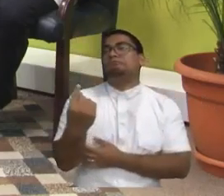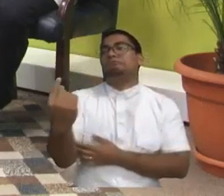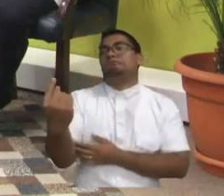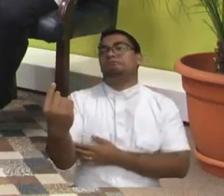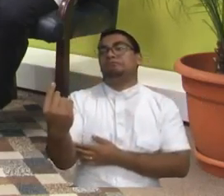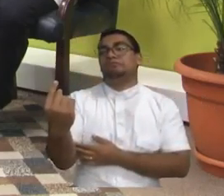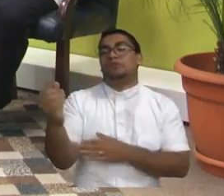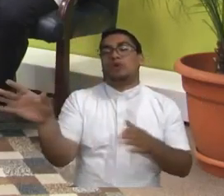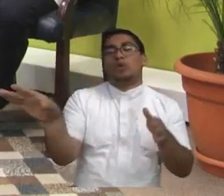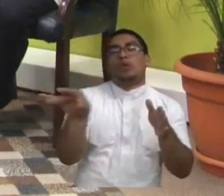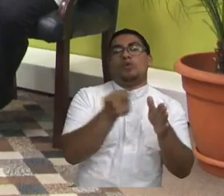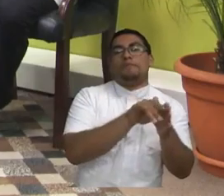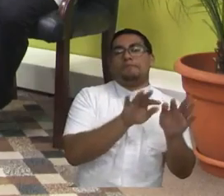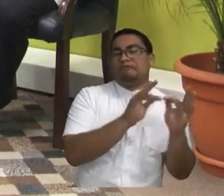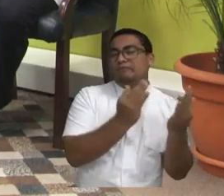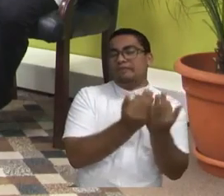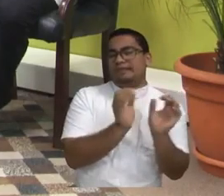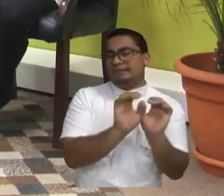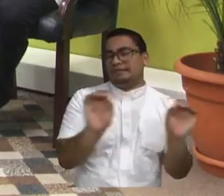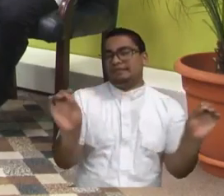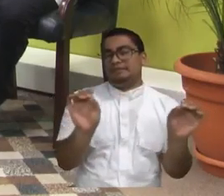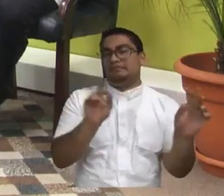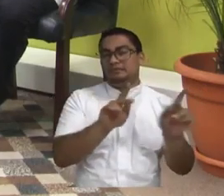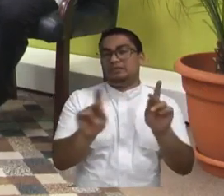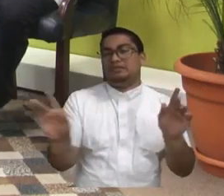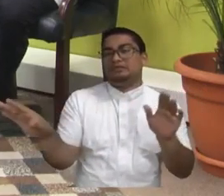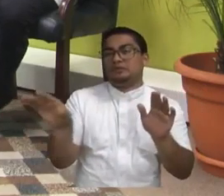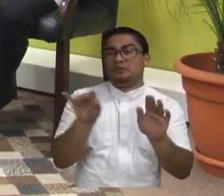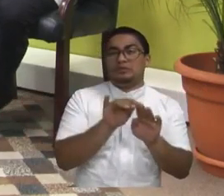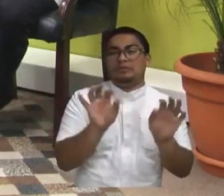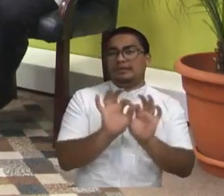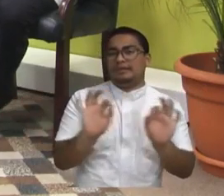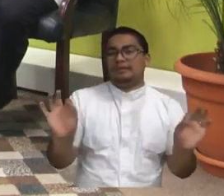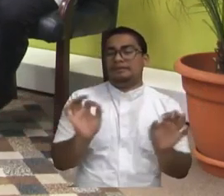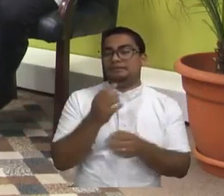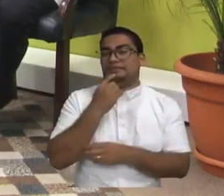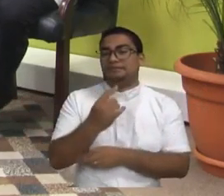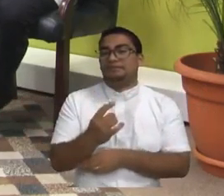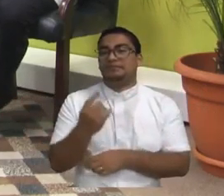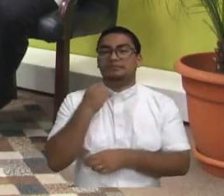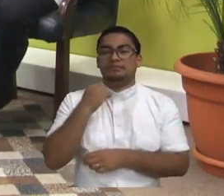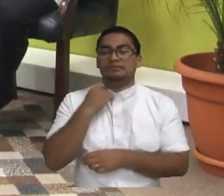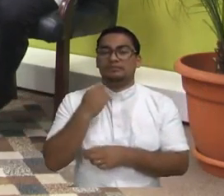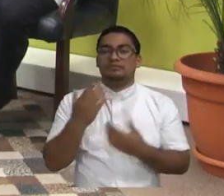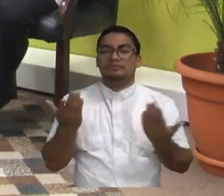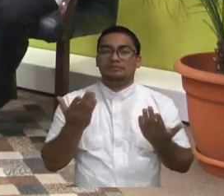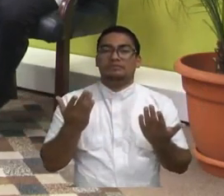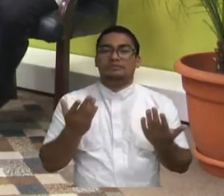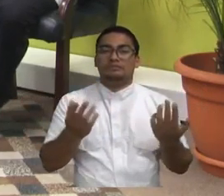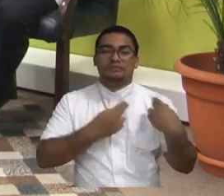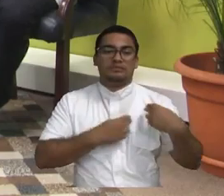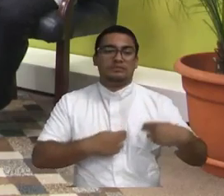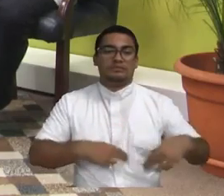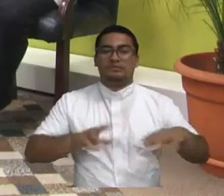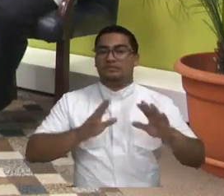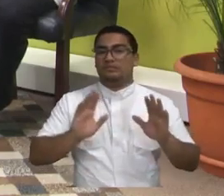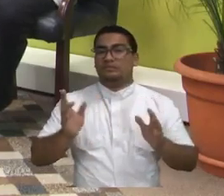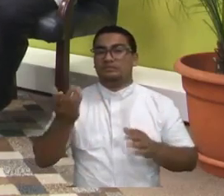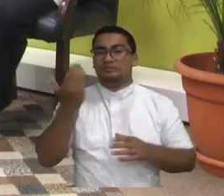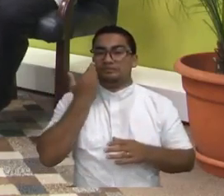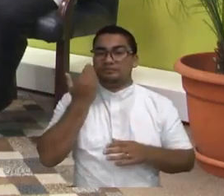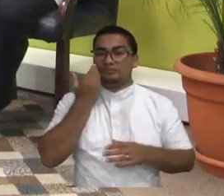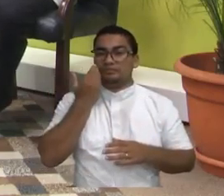a la familia ni a los otros ciudadanos. Así en esos tiempos hebreos, pues. Entonces, siempre durante la humanidad hemos tenido enfermedades